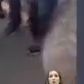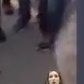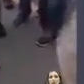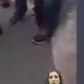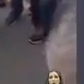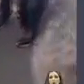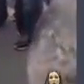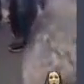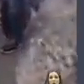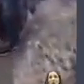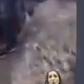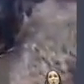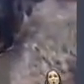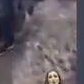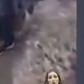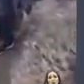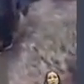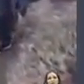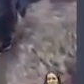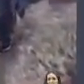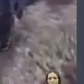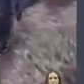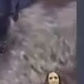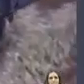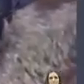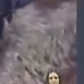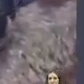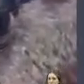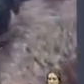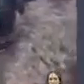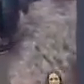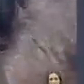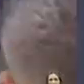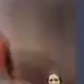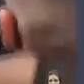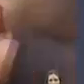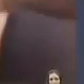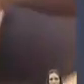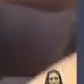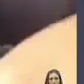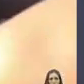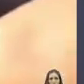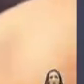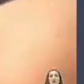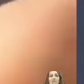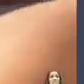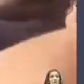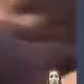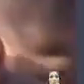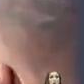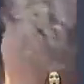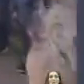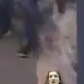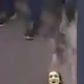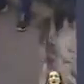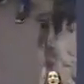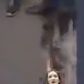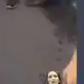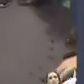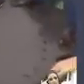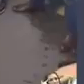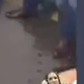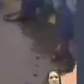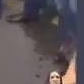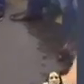de honorarios y no tienen póliza vigente para operar. Entre tanto, cientos de bumangueses a esta hora se mueven por la ciudad en medios